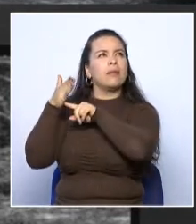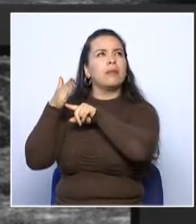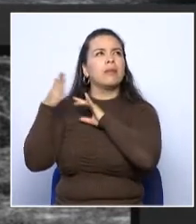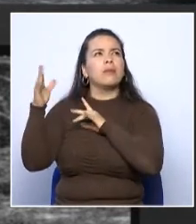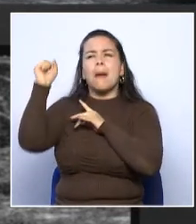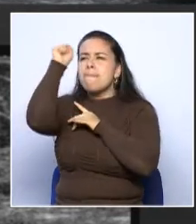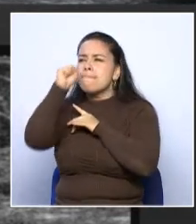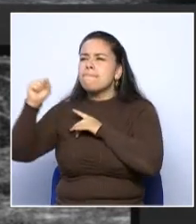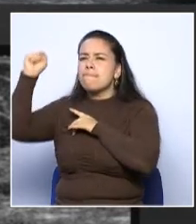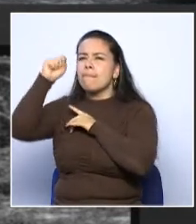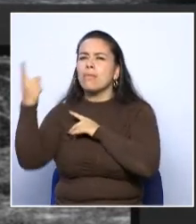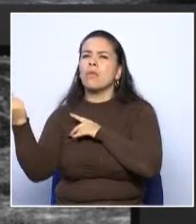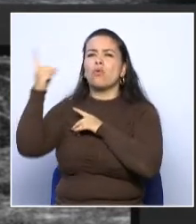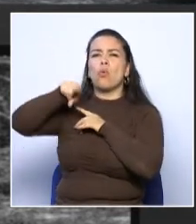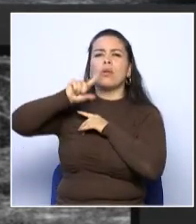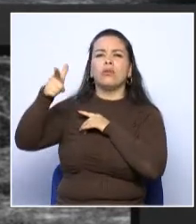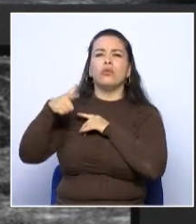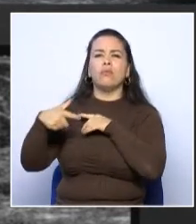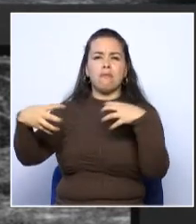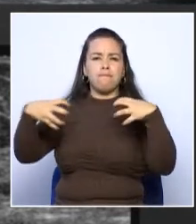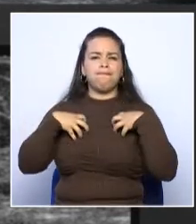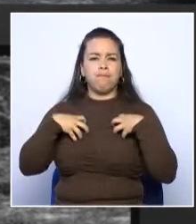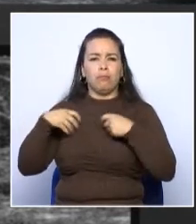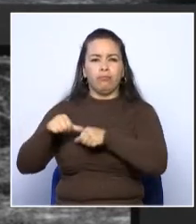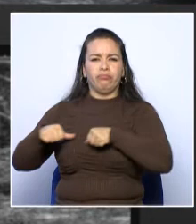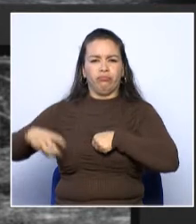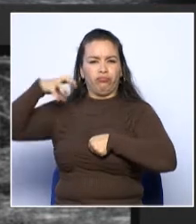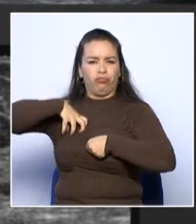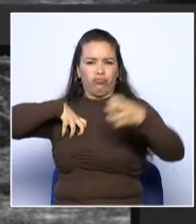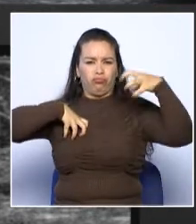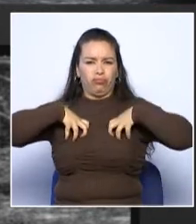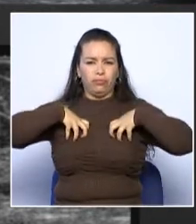evaluar también las pacientes que tienen implantes mamarios, mirar si tienen